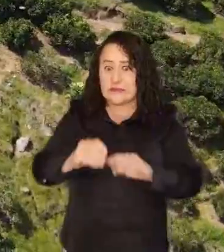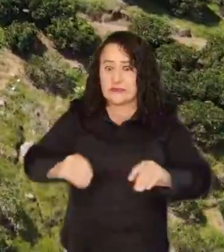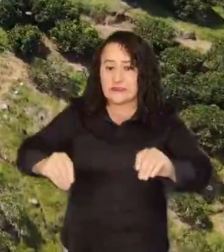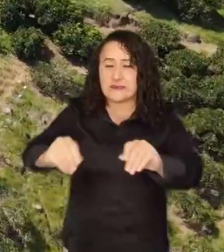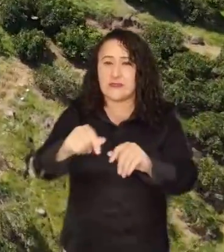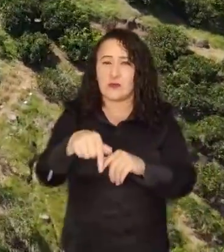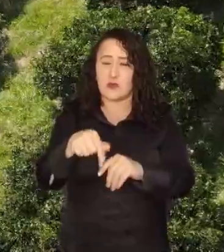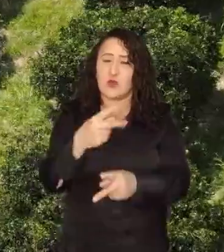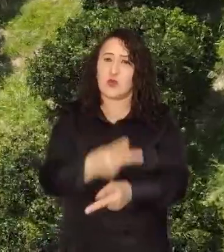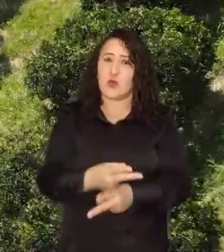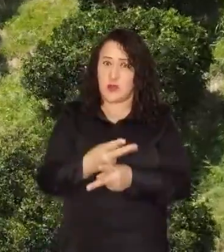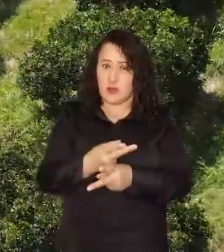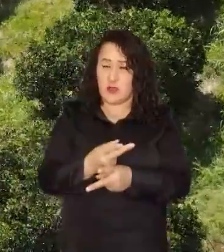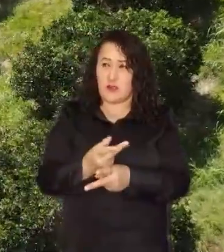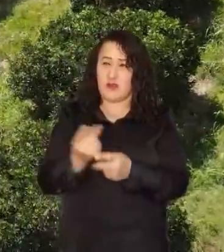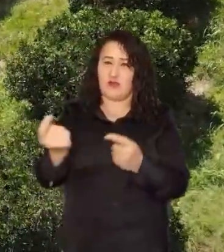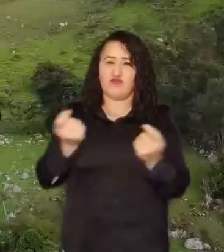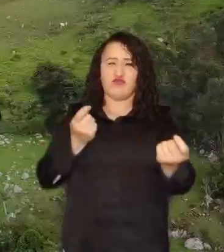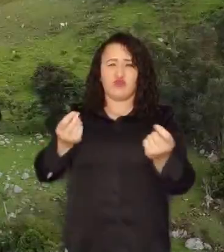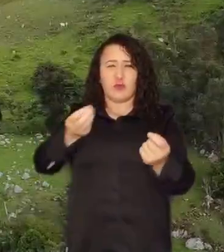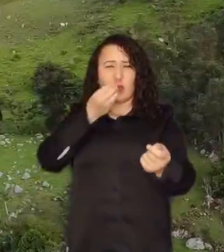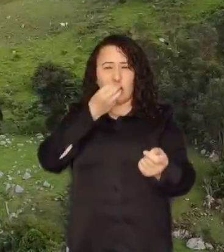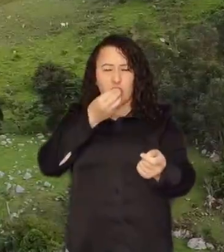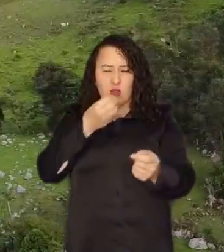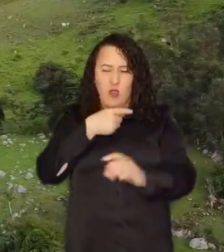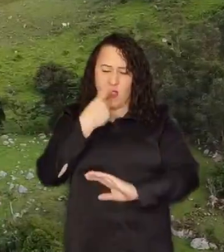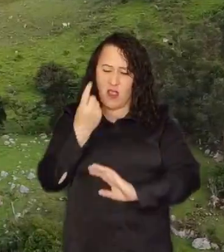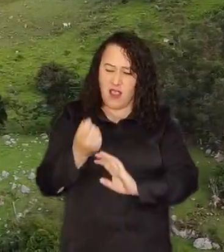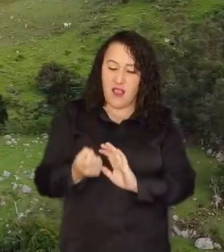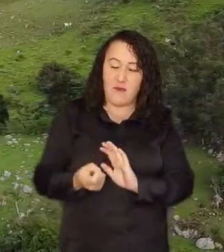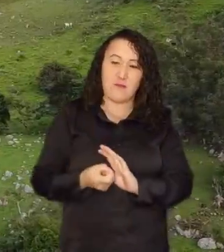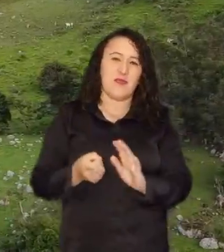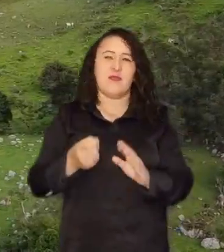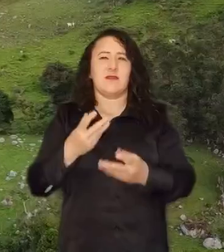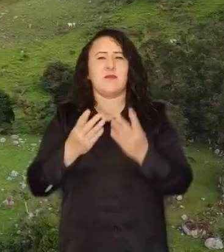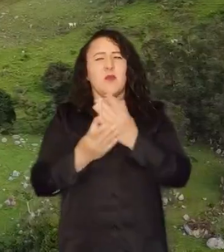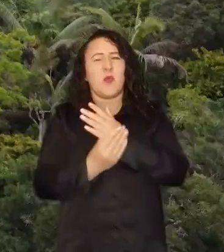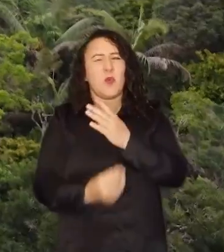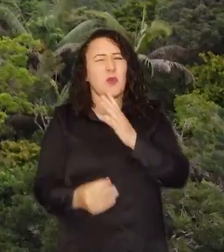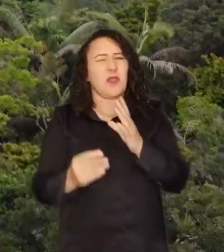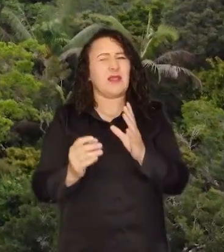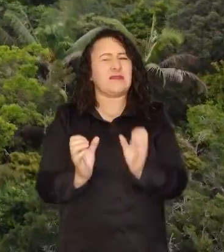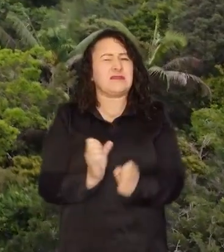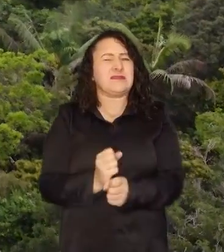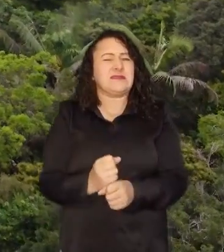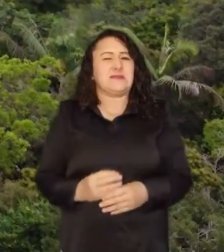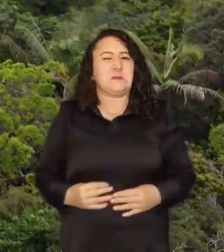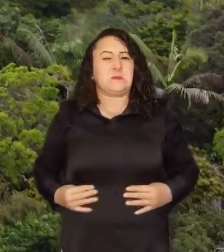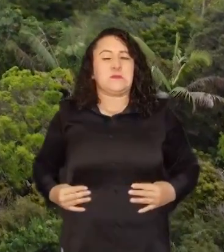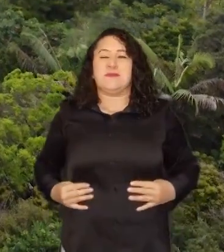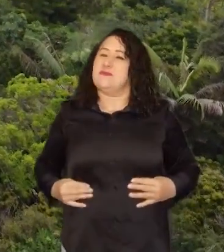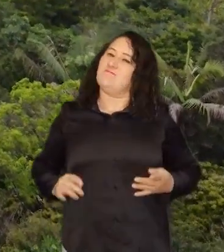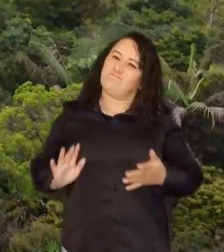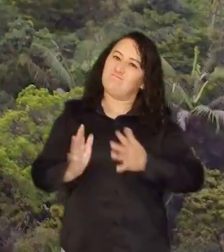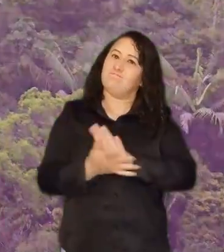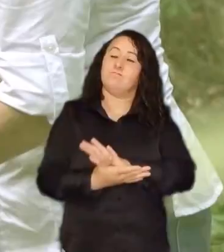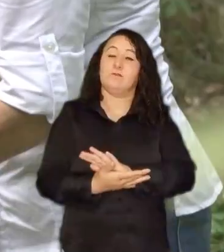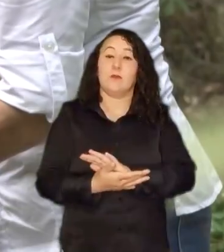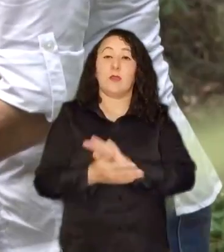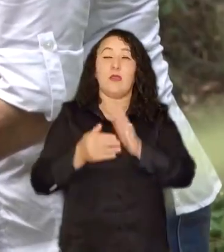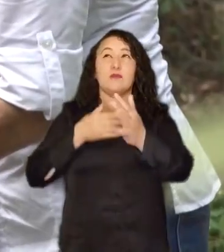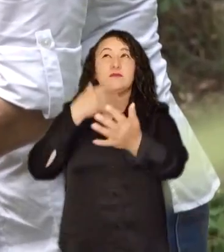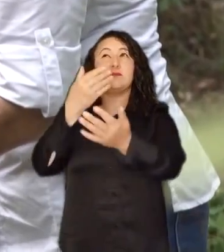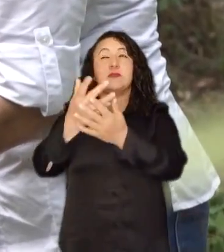La frontera agrícola colombiana representa un 30% del total de nuestro territorio, por el que las entidades adscritas al Ministerio